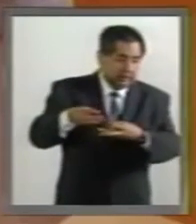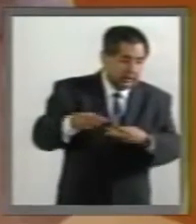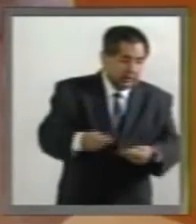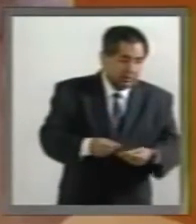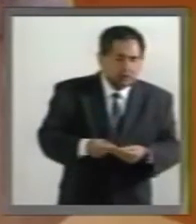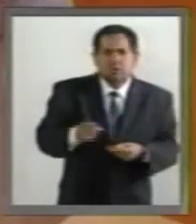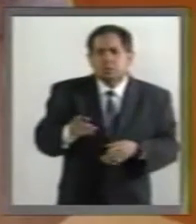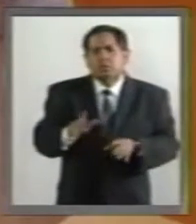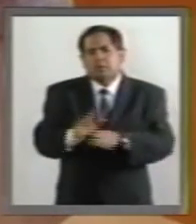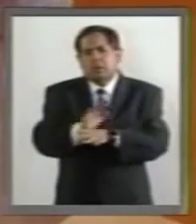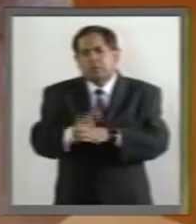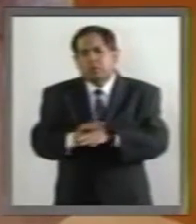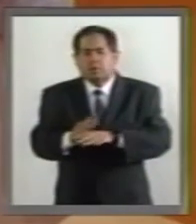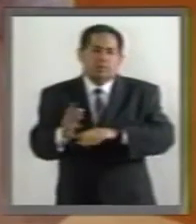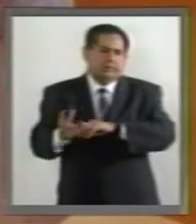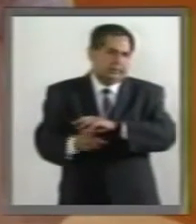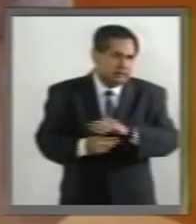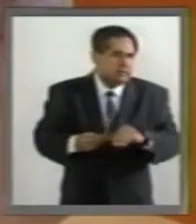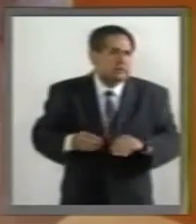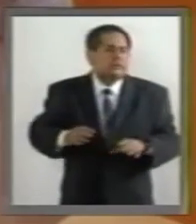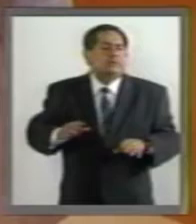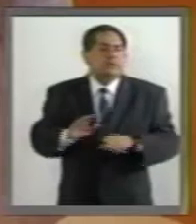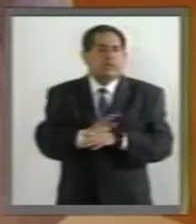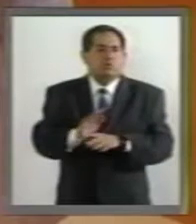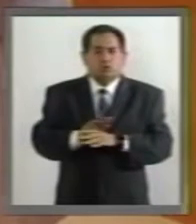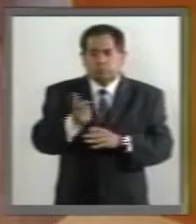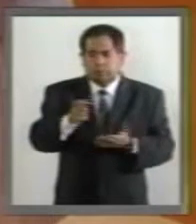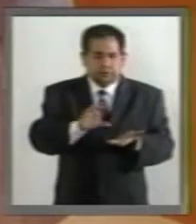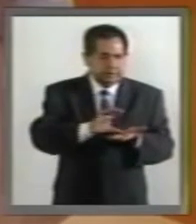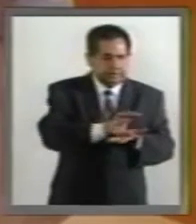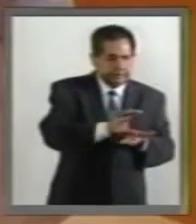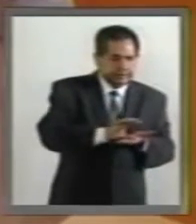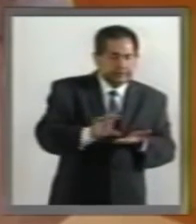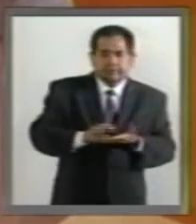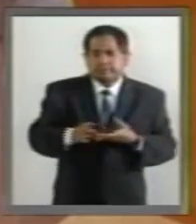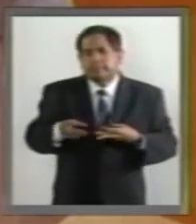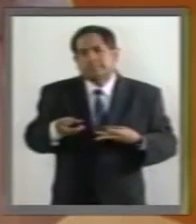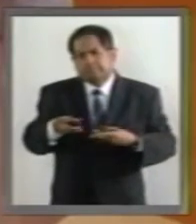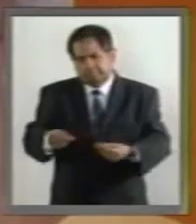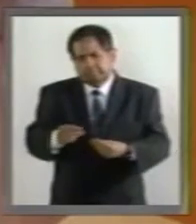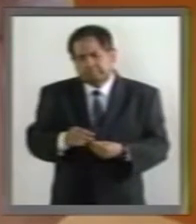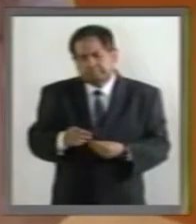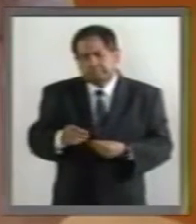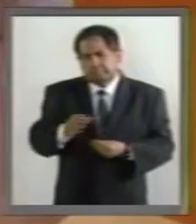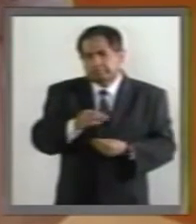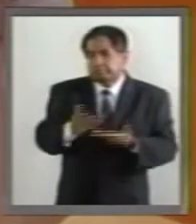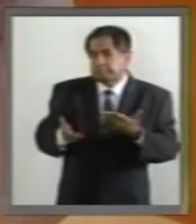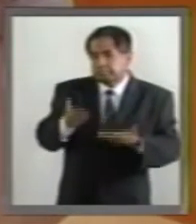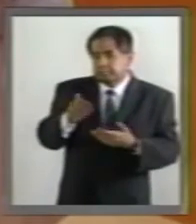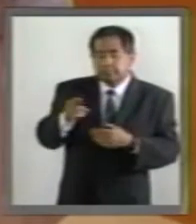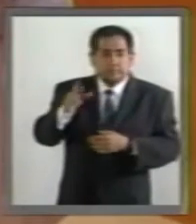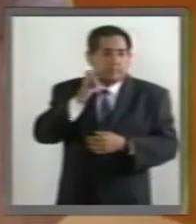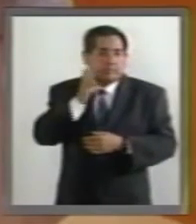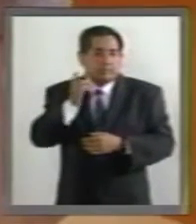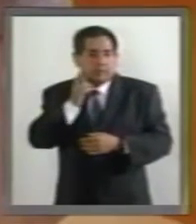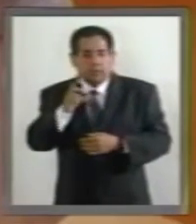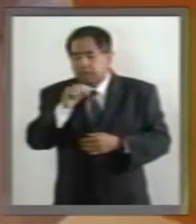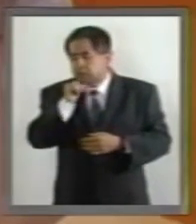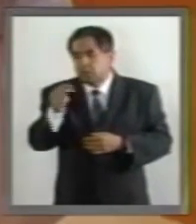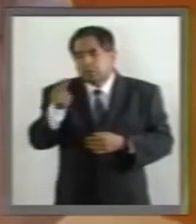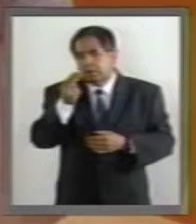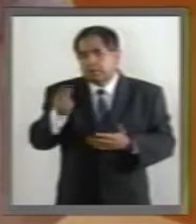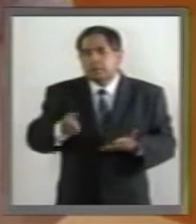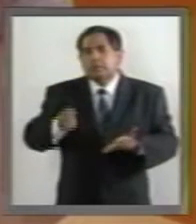adecuaciones que cambien la estructura y distribución del propio presupuesto de egresos de la Federación sin que la Cámara de